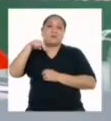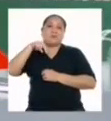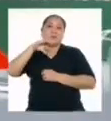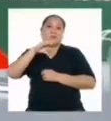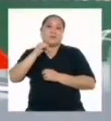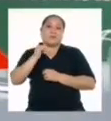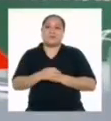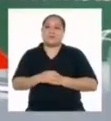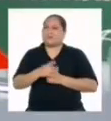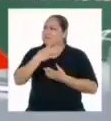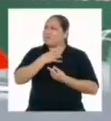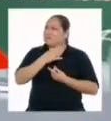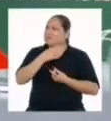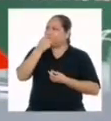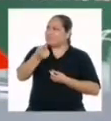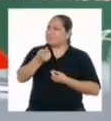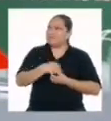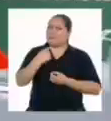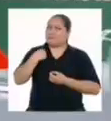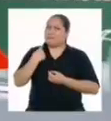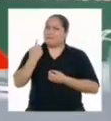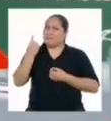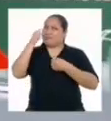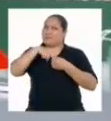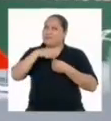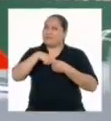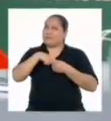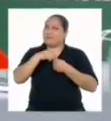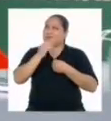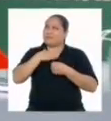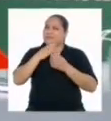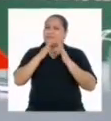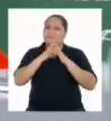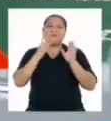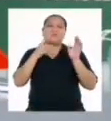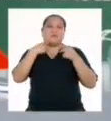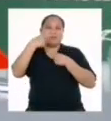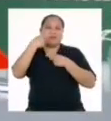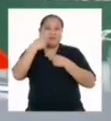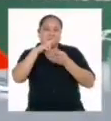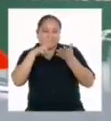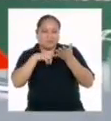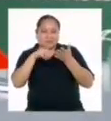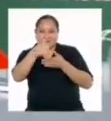¡Qué interesante suena esa actividad! Creo que la voy a proponer en casa. Leamos el siguiente.